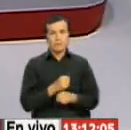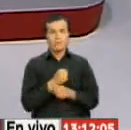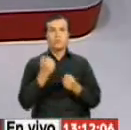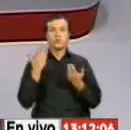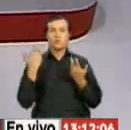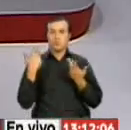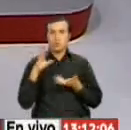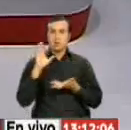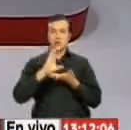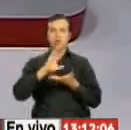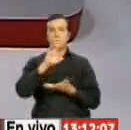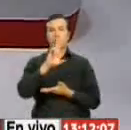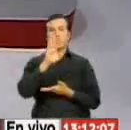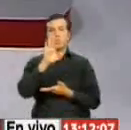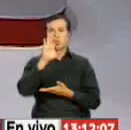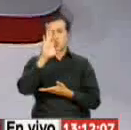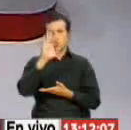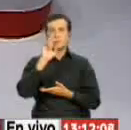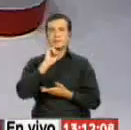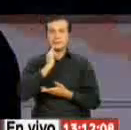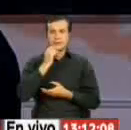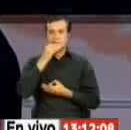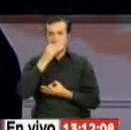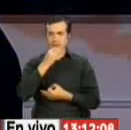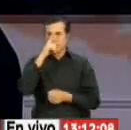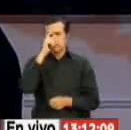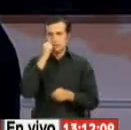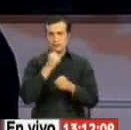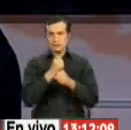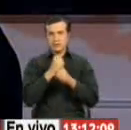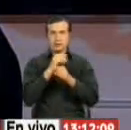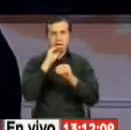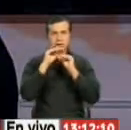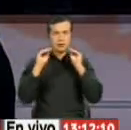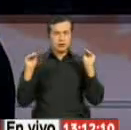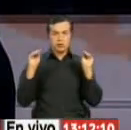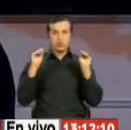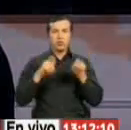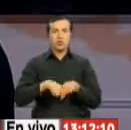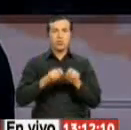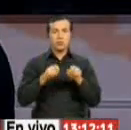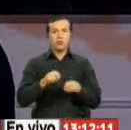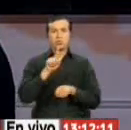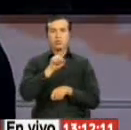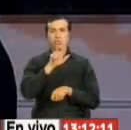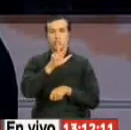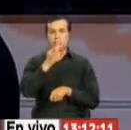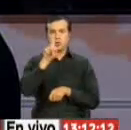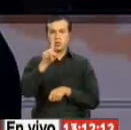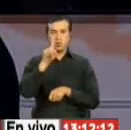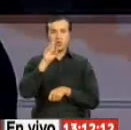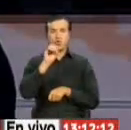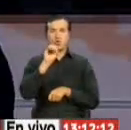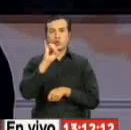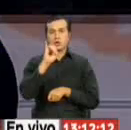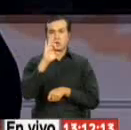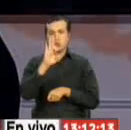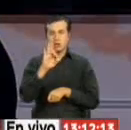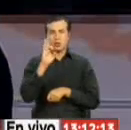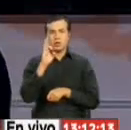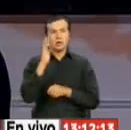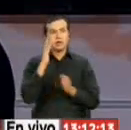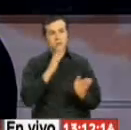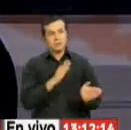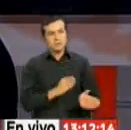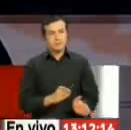central unitaria de los trabajadores seria invocando el convenio 131 de la oit que fija los